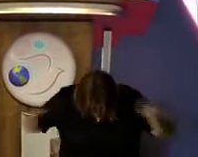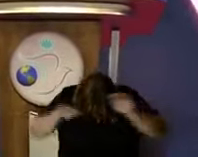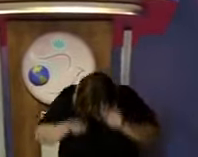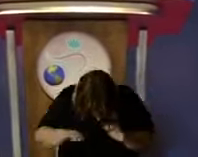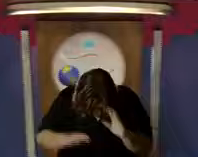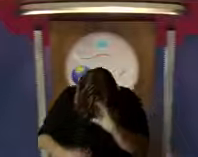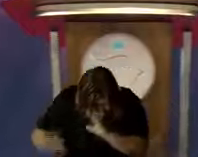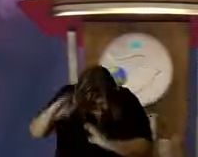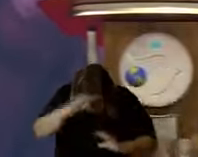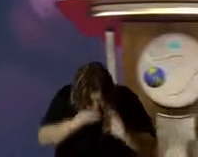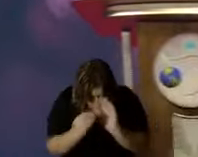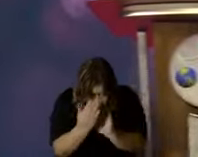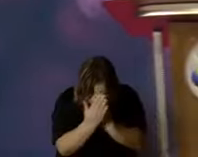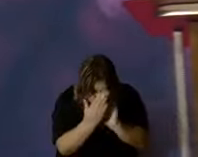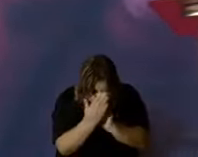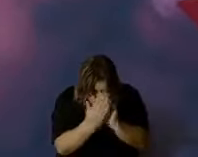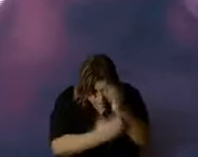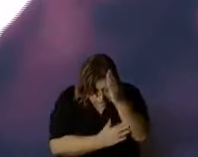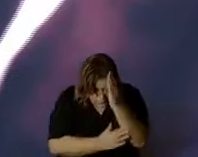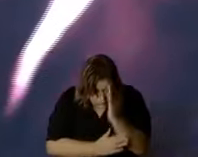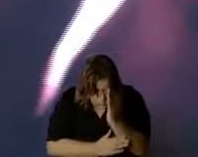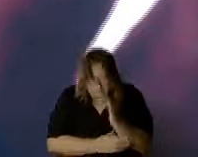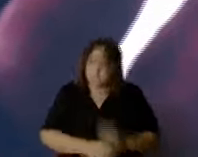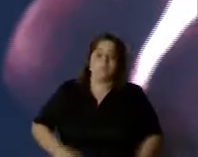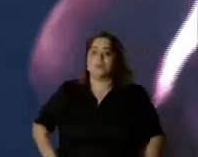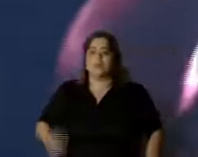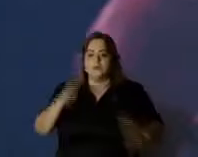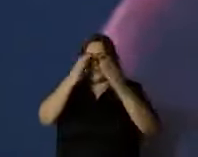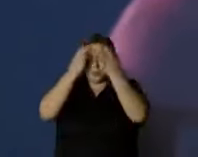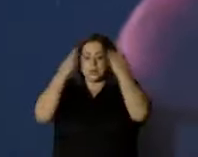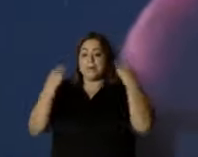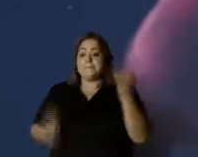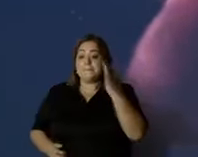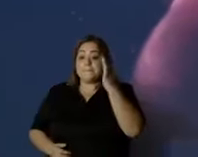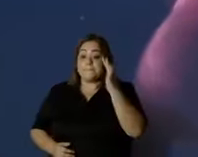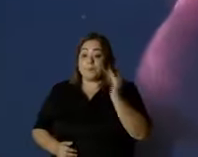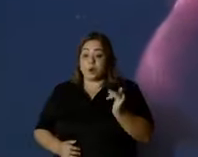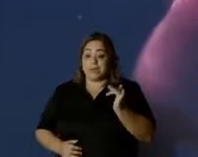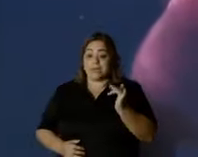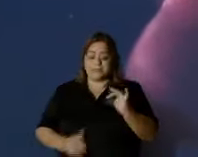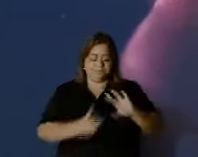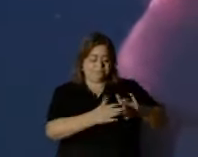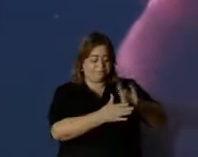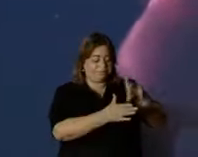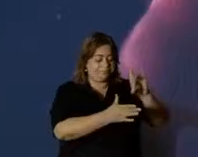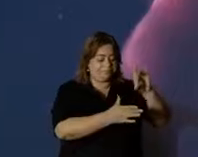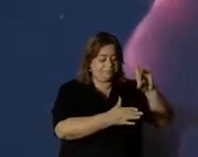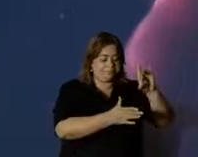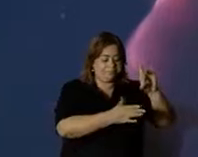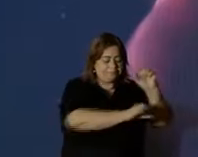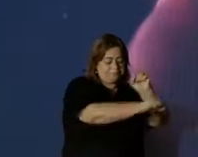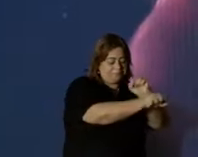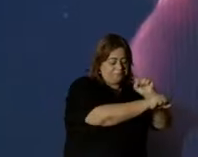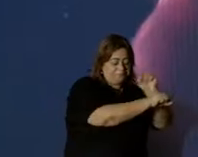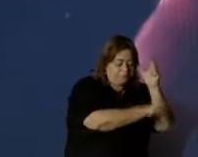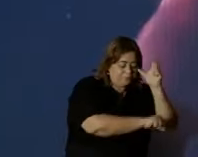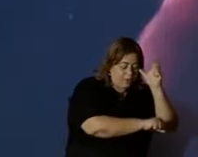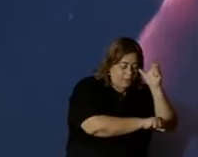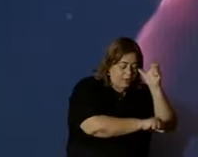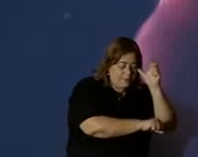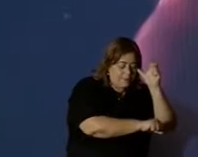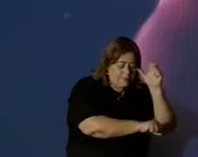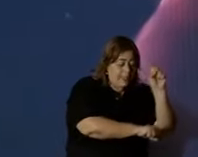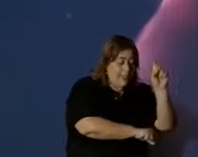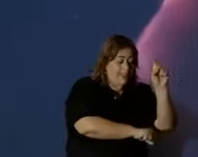nuestra hija Itzia, decía, ese género no sale si no es con ayuno y oración. La gente ha perdido la